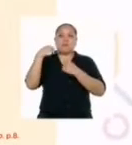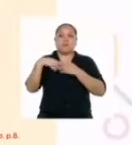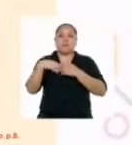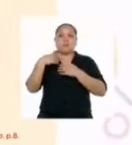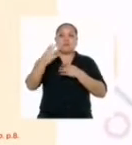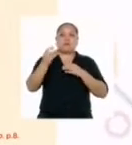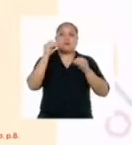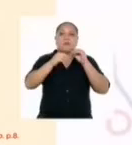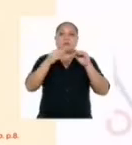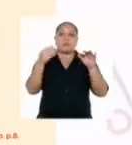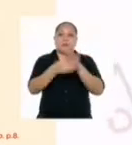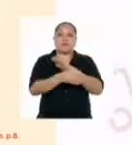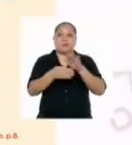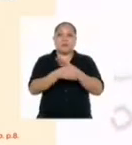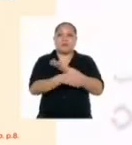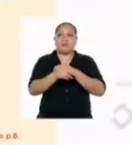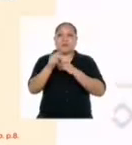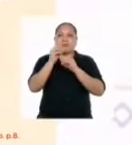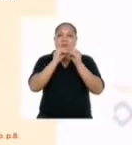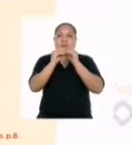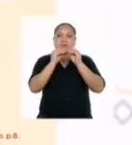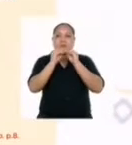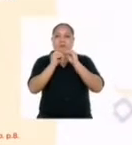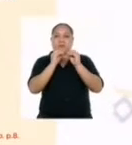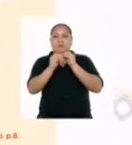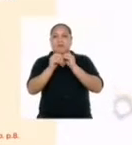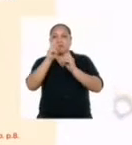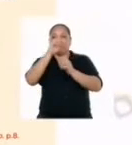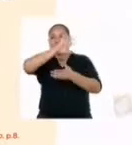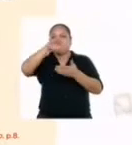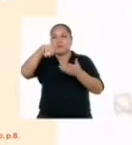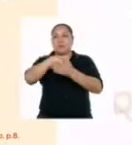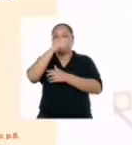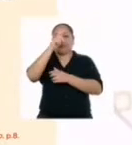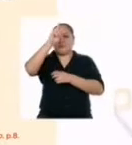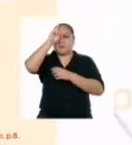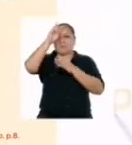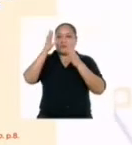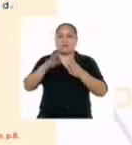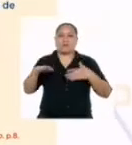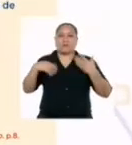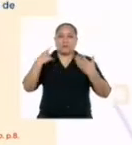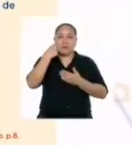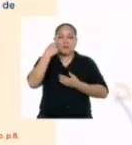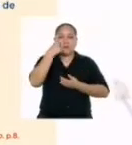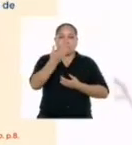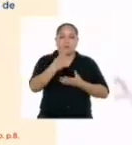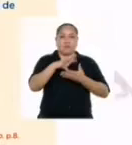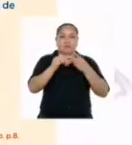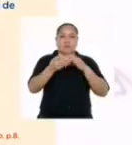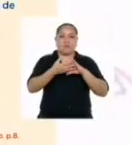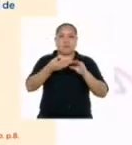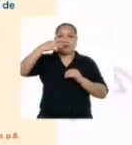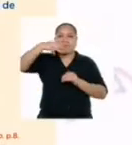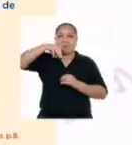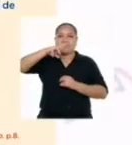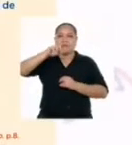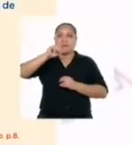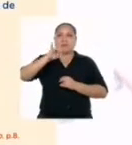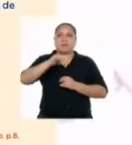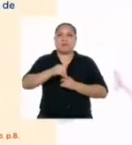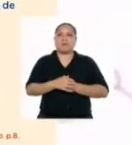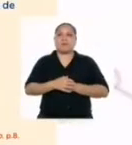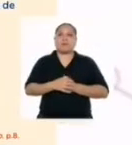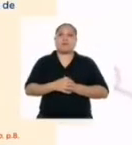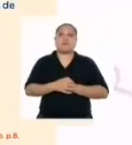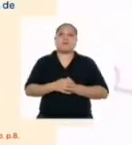contará con la habilitación turística y el acondicionamiento necesario para que todos los peruanos podamos conocer la historia de Miraya, aseguran